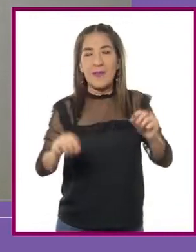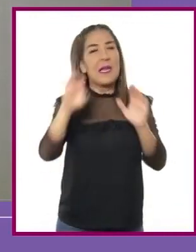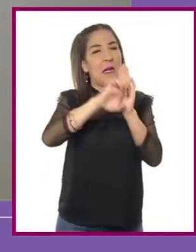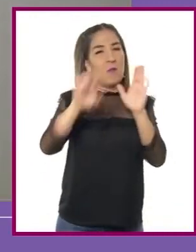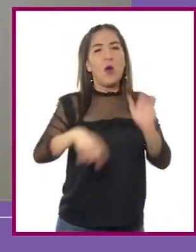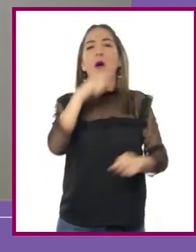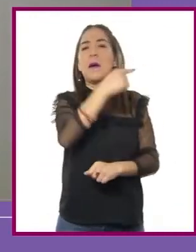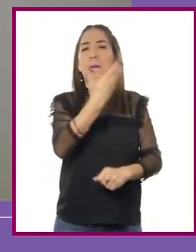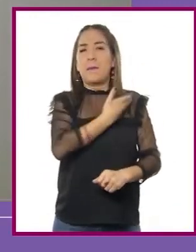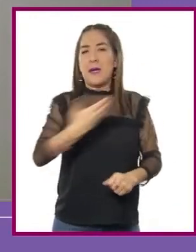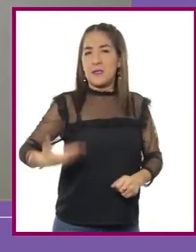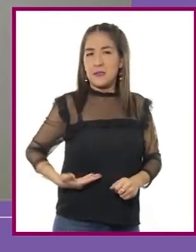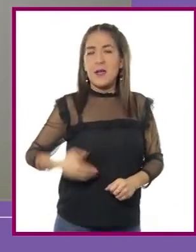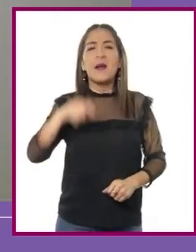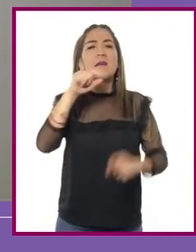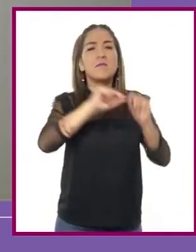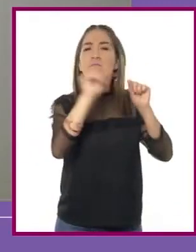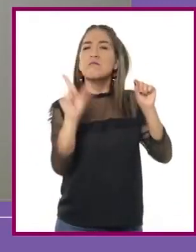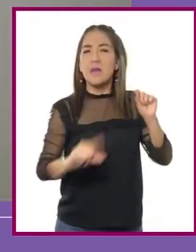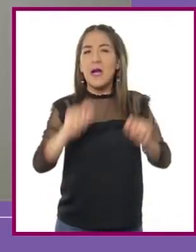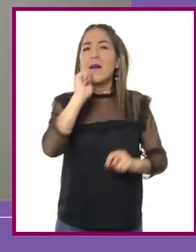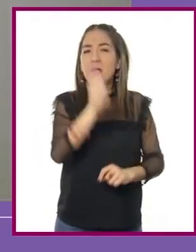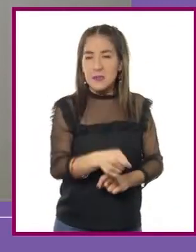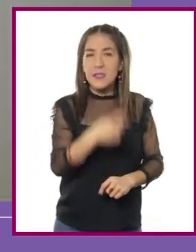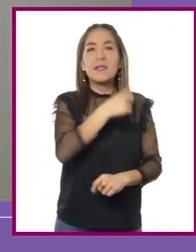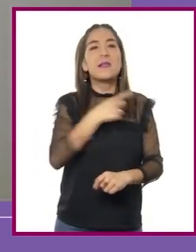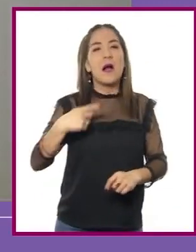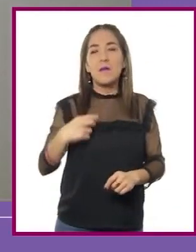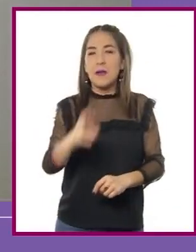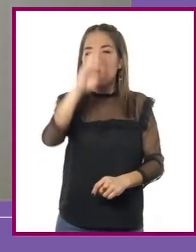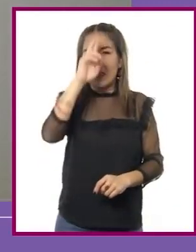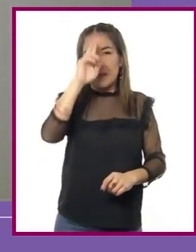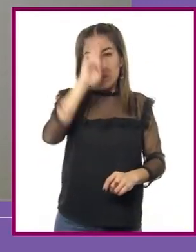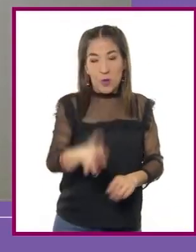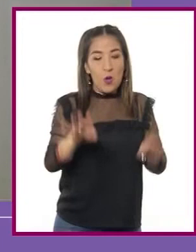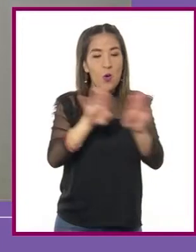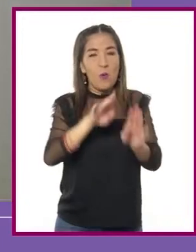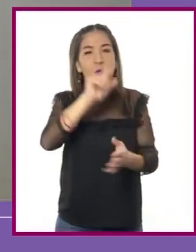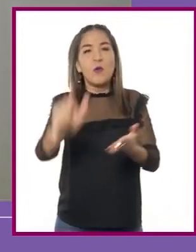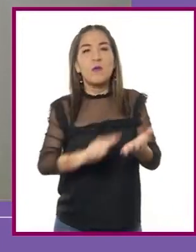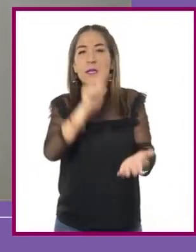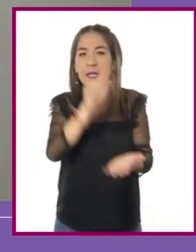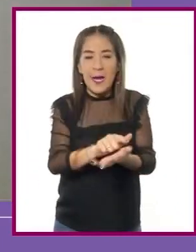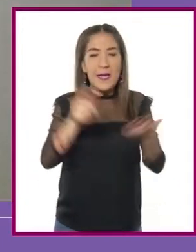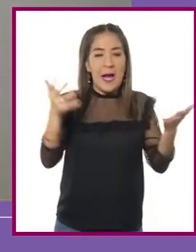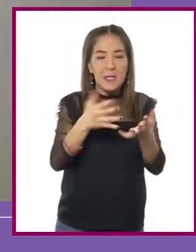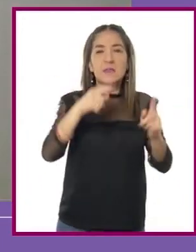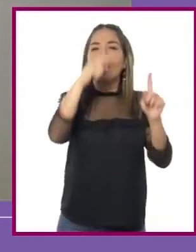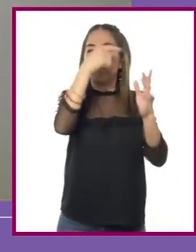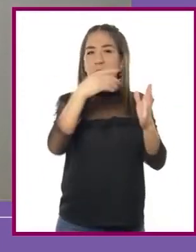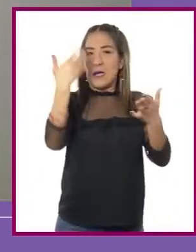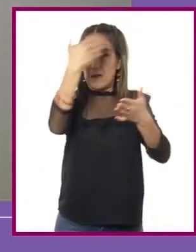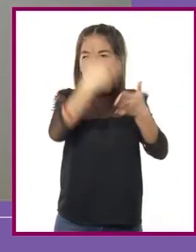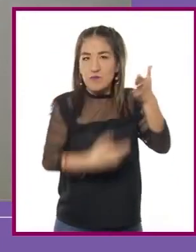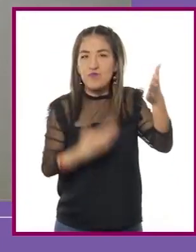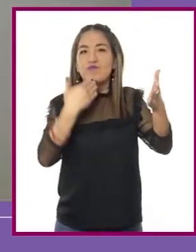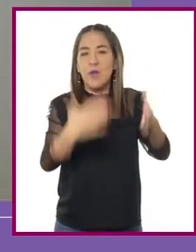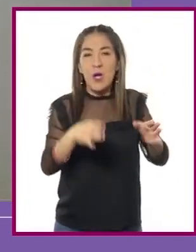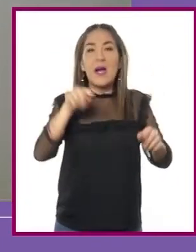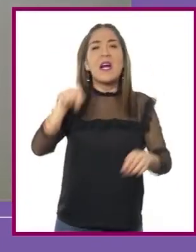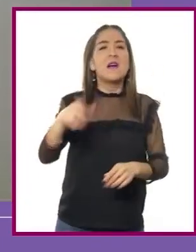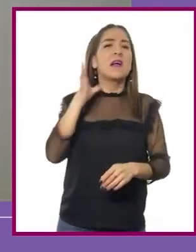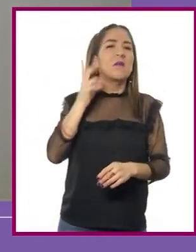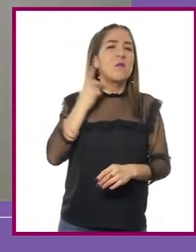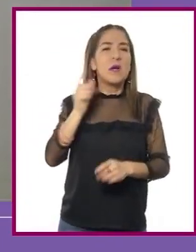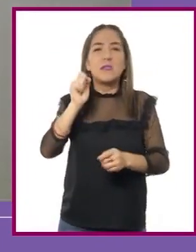de la República tiene la atribución de promulgar y ejecutar leyes. Las y los legisladores las discuten y las